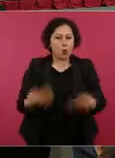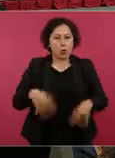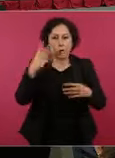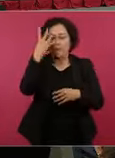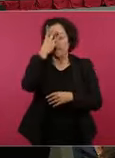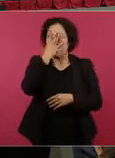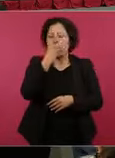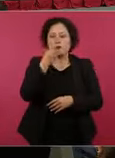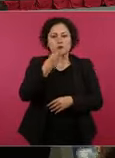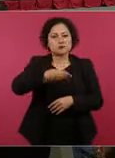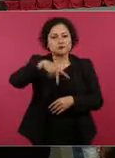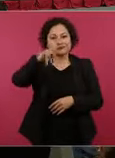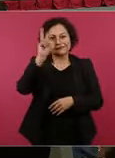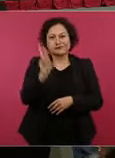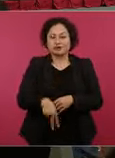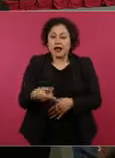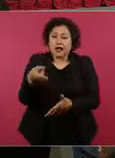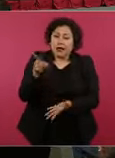mística,